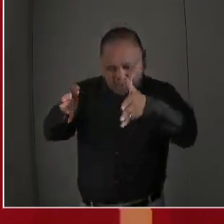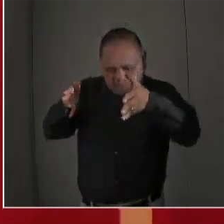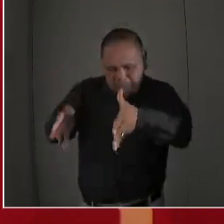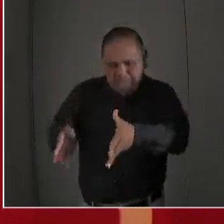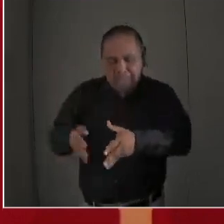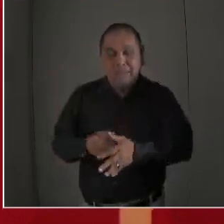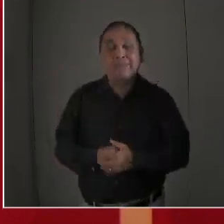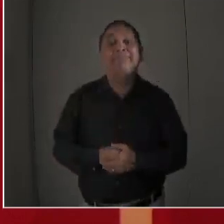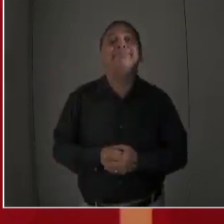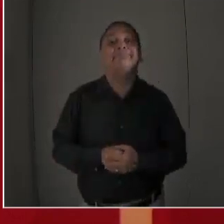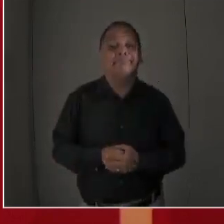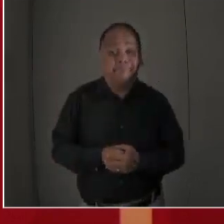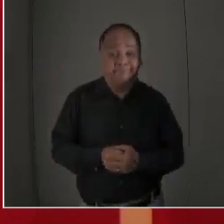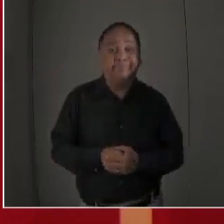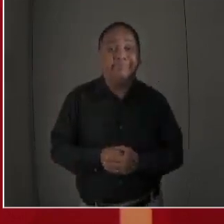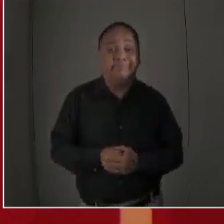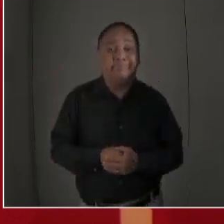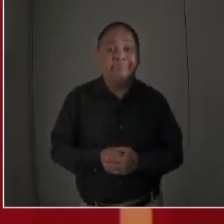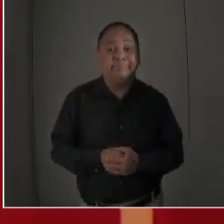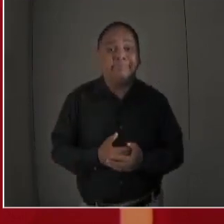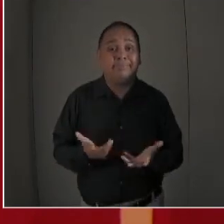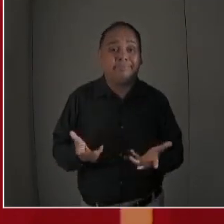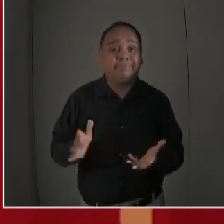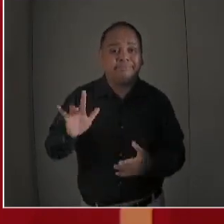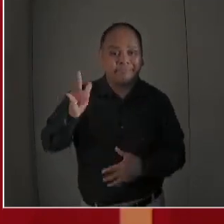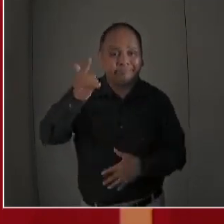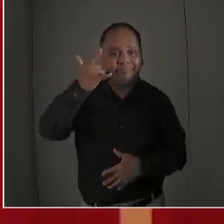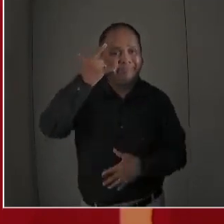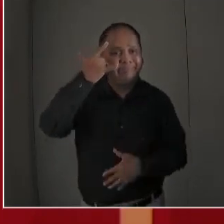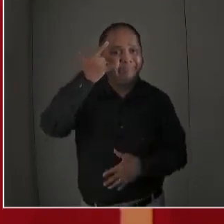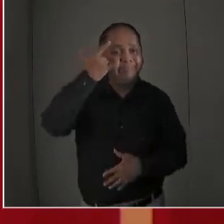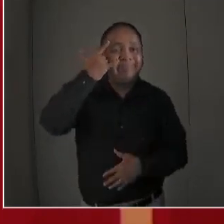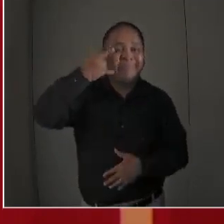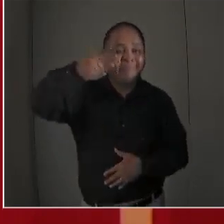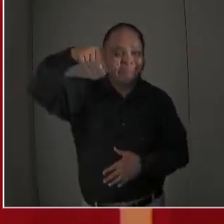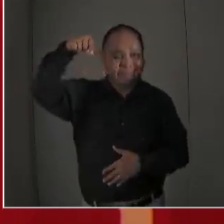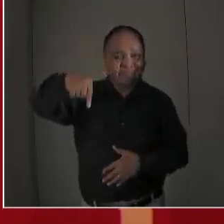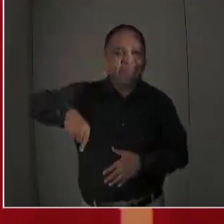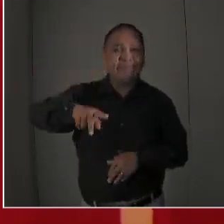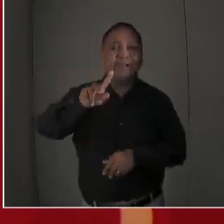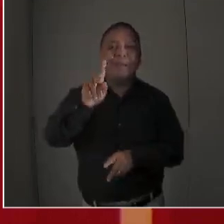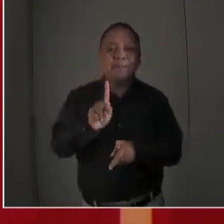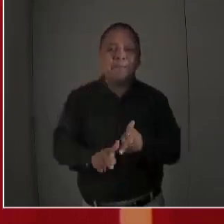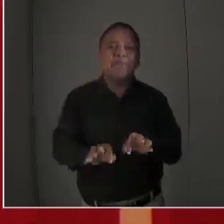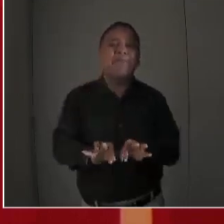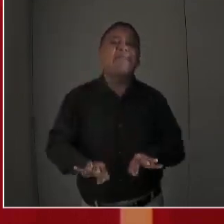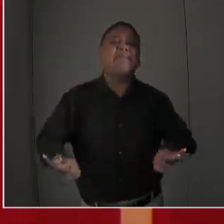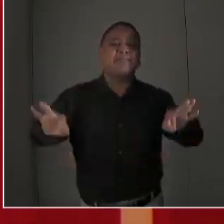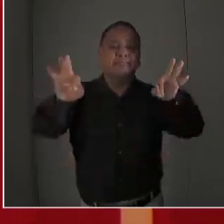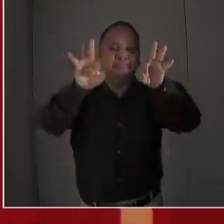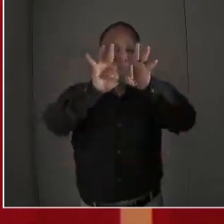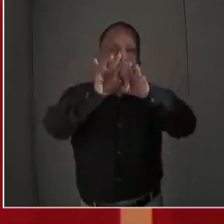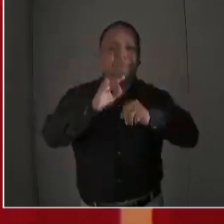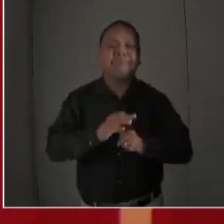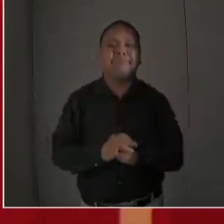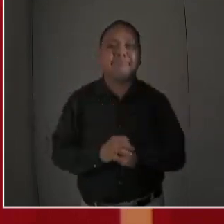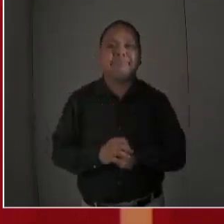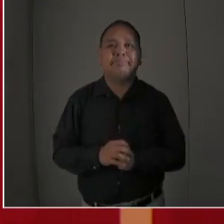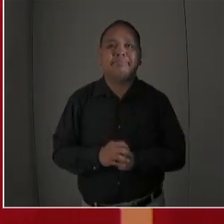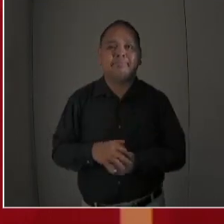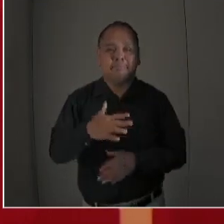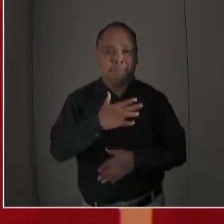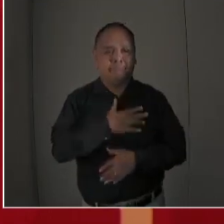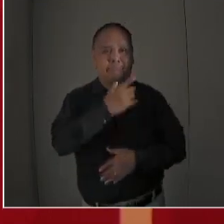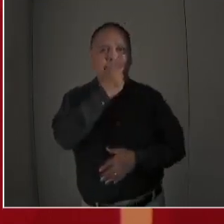por supuesto que en esto Campeche fue parte fundamental. Y diría una cosa